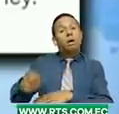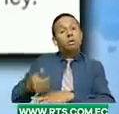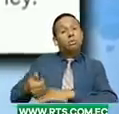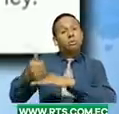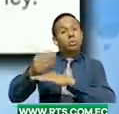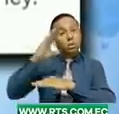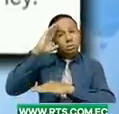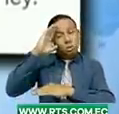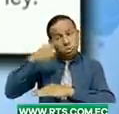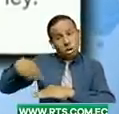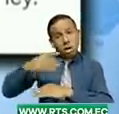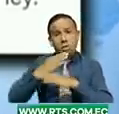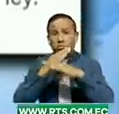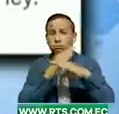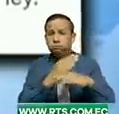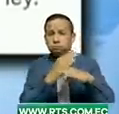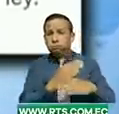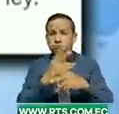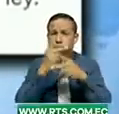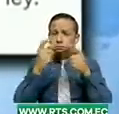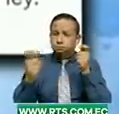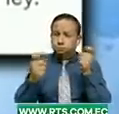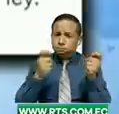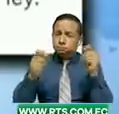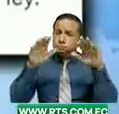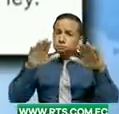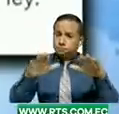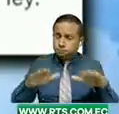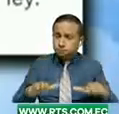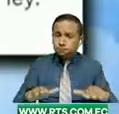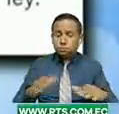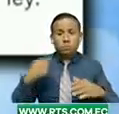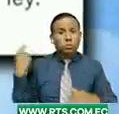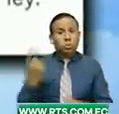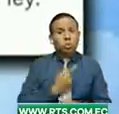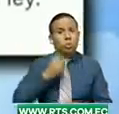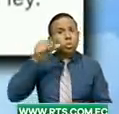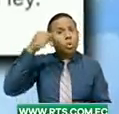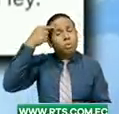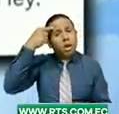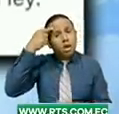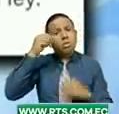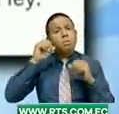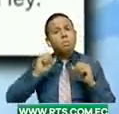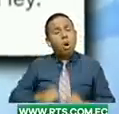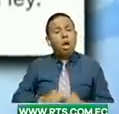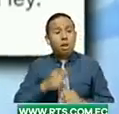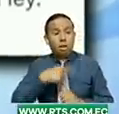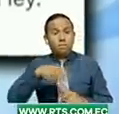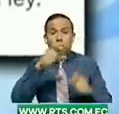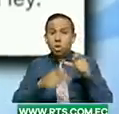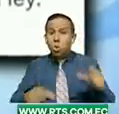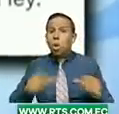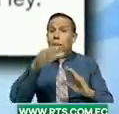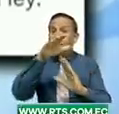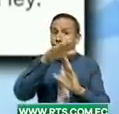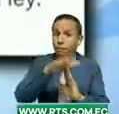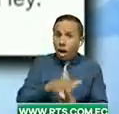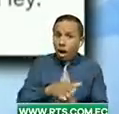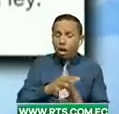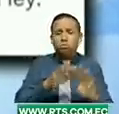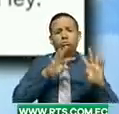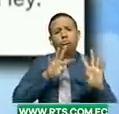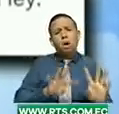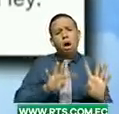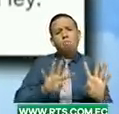derechos humanos de los participantes. Este gobierno garantiza el derecho a la protesta cuando esta sea pacífica y se dé dentro del marco